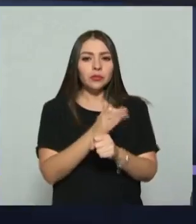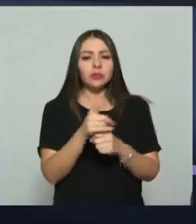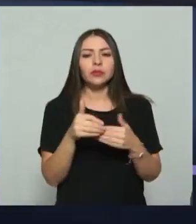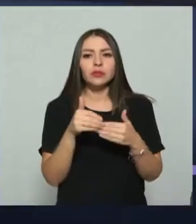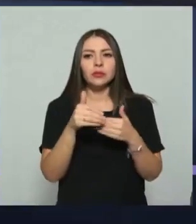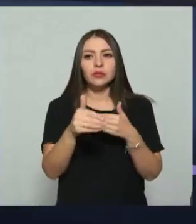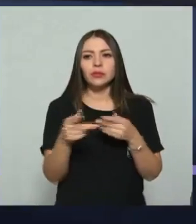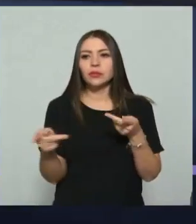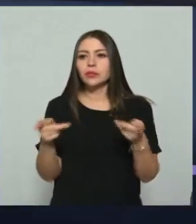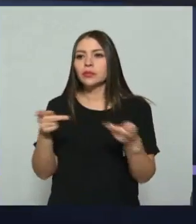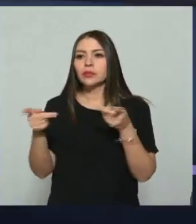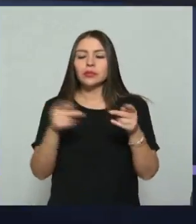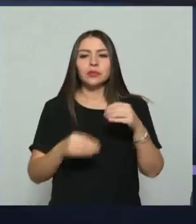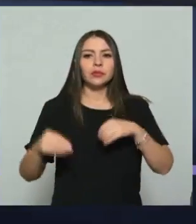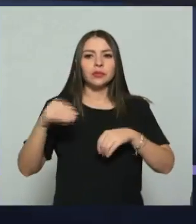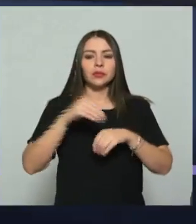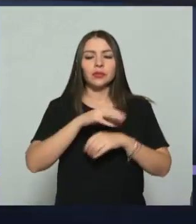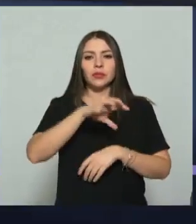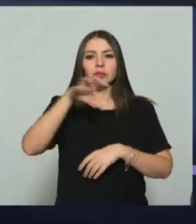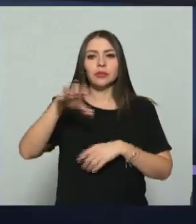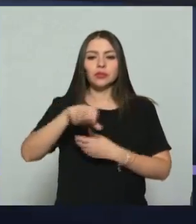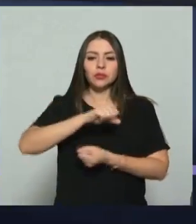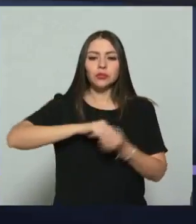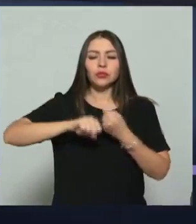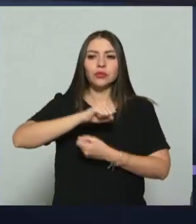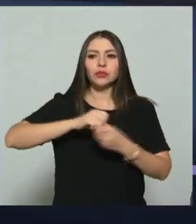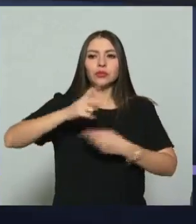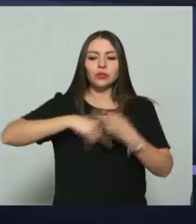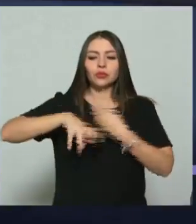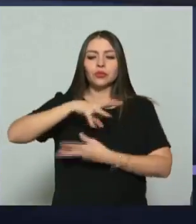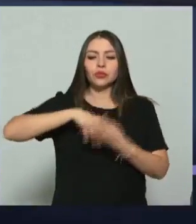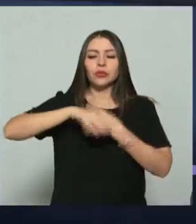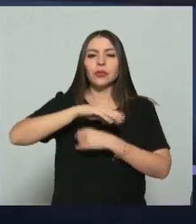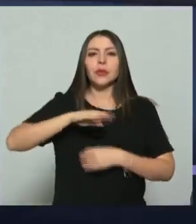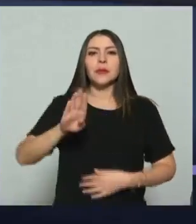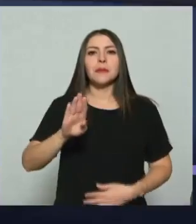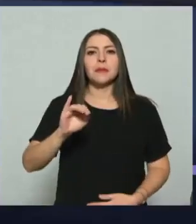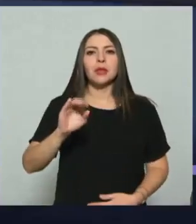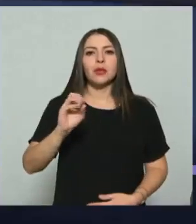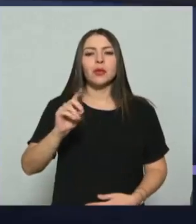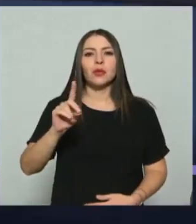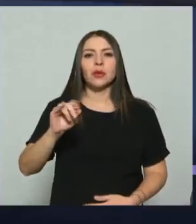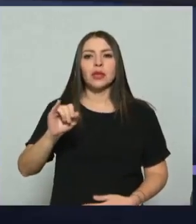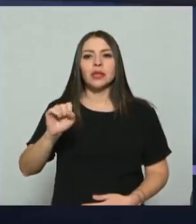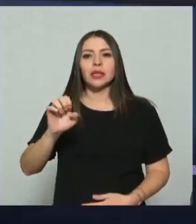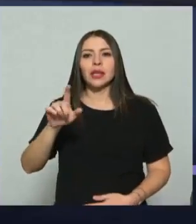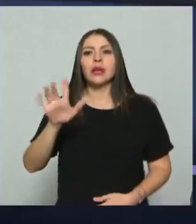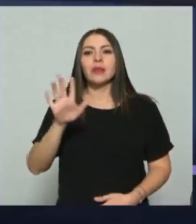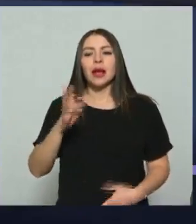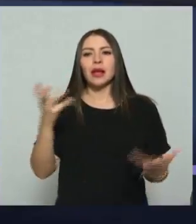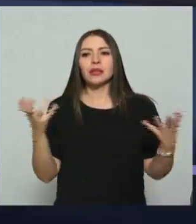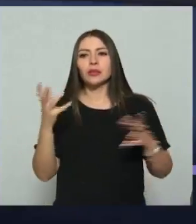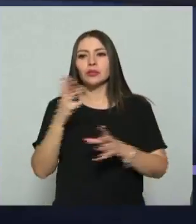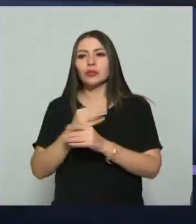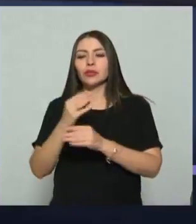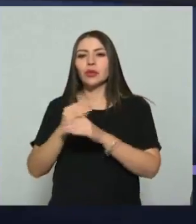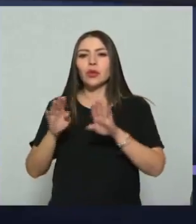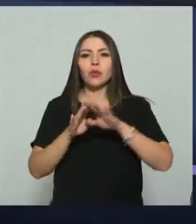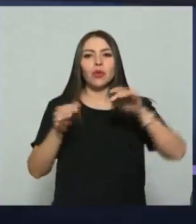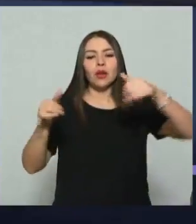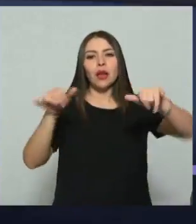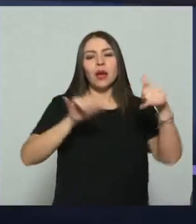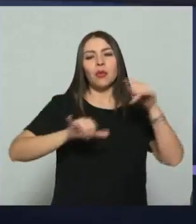la instalación de una planta generadora de biodiesel. En realidad estamos construyendo un laboratorio al cual va a